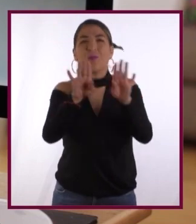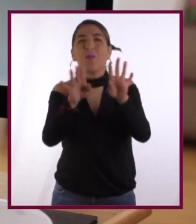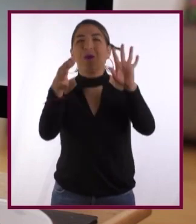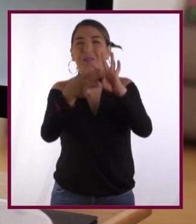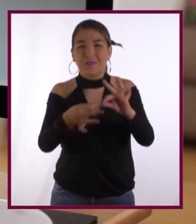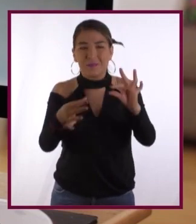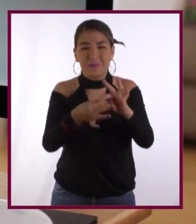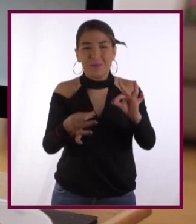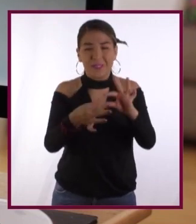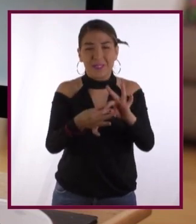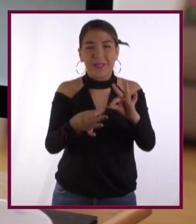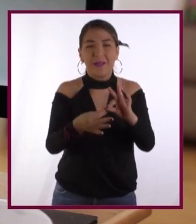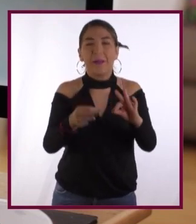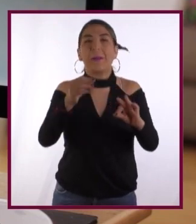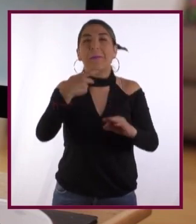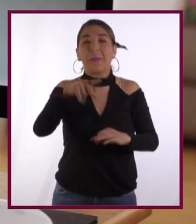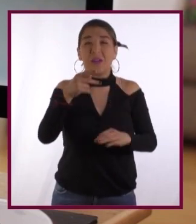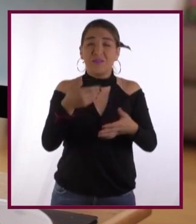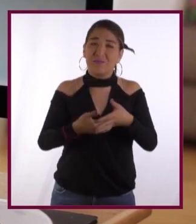de decir, pero